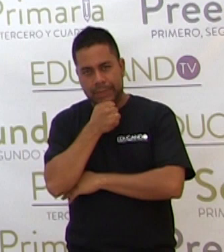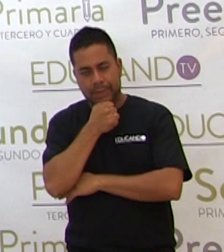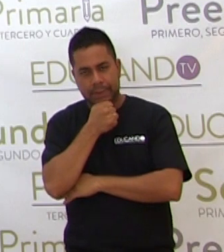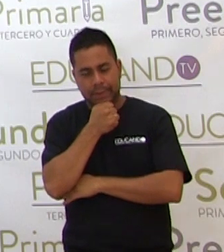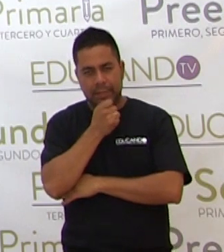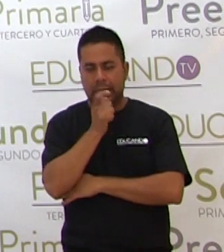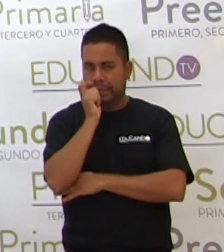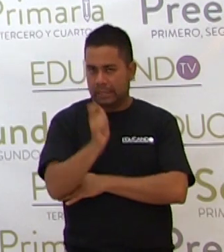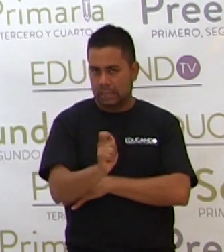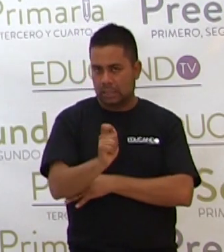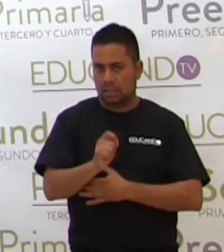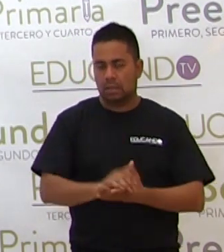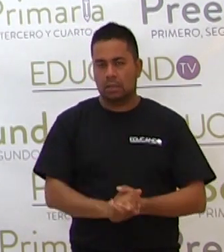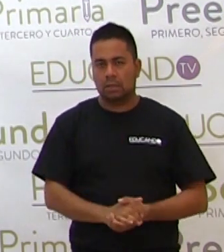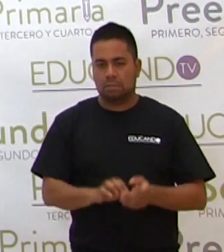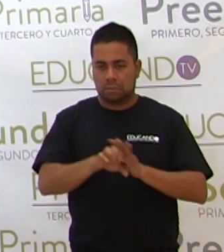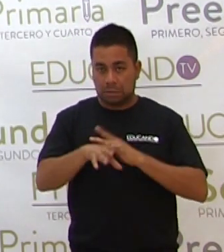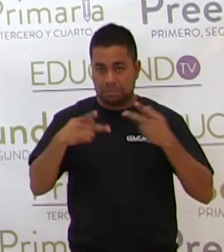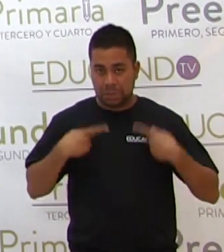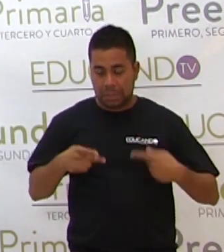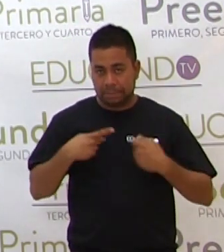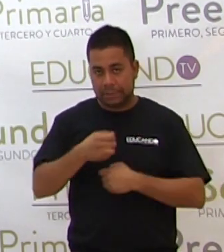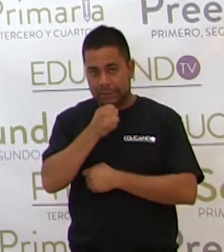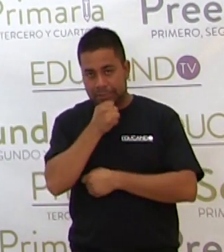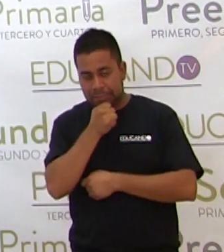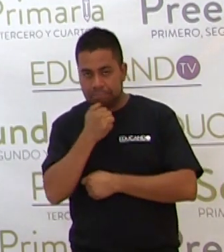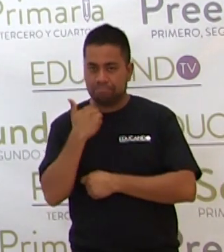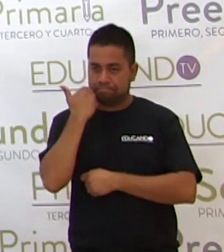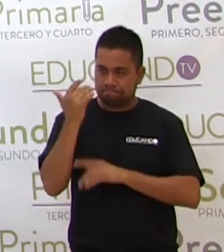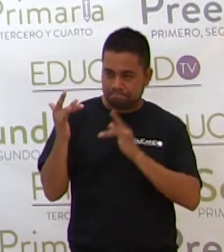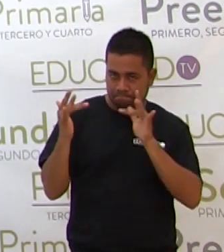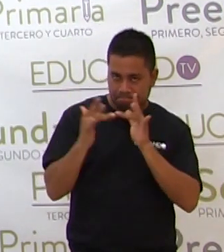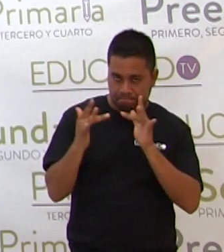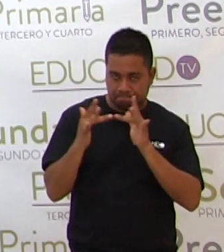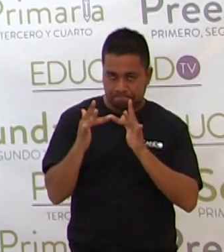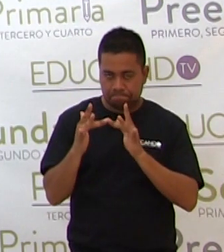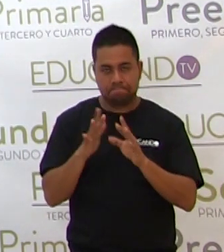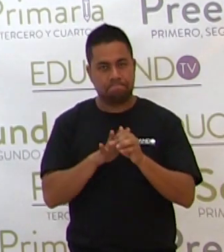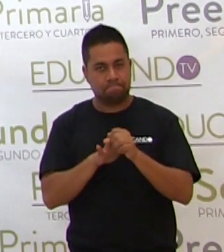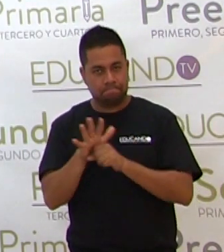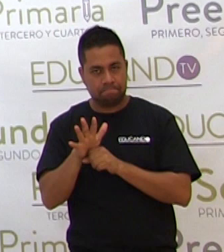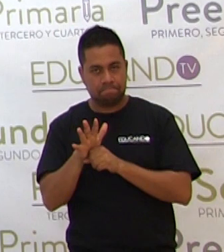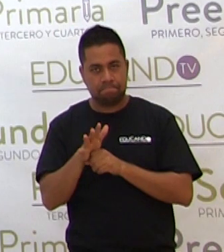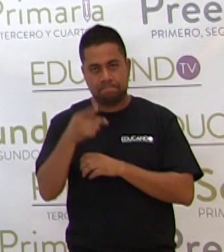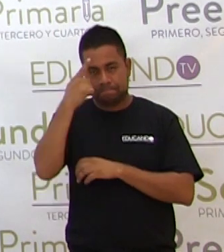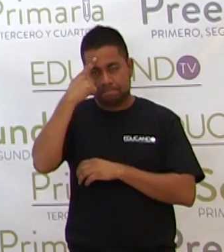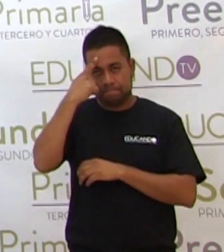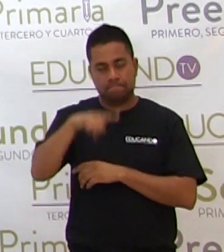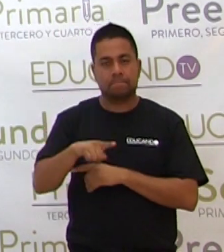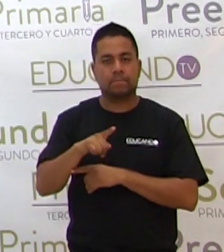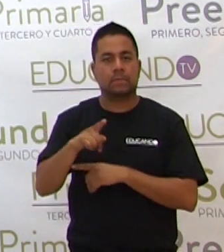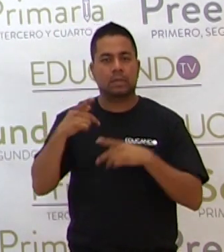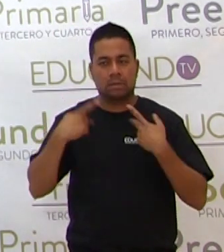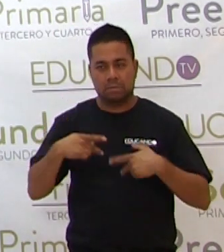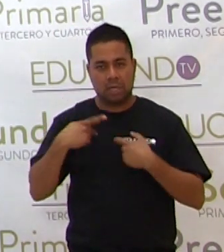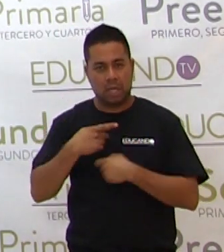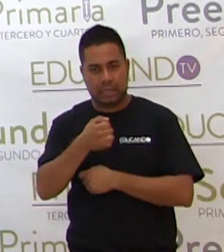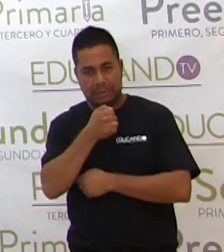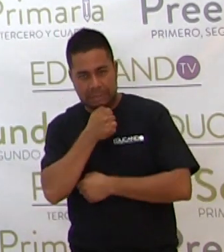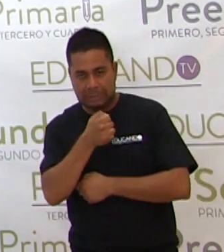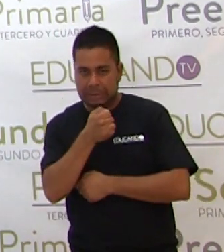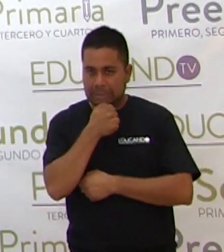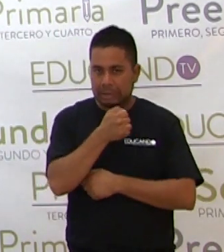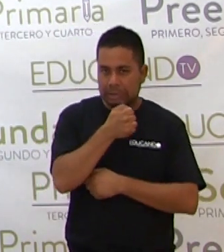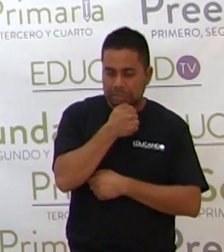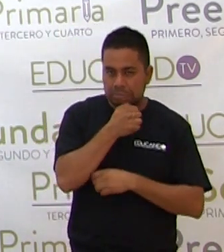qué significa bueno que el locutor trata de vincular al escuchar con